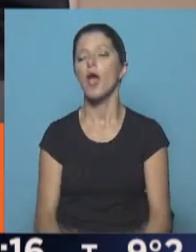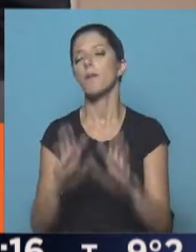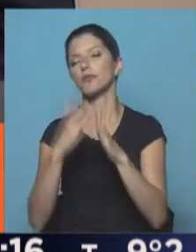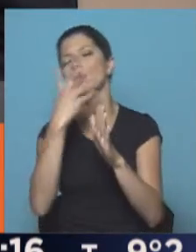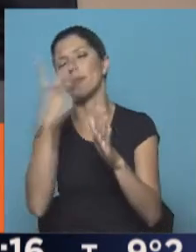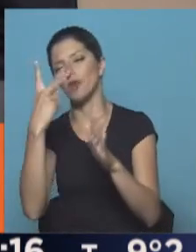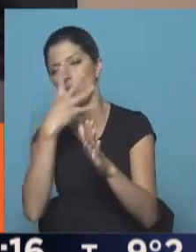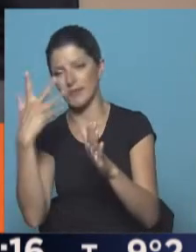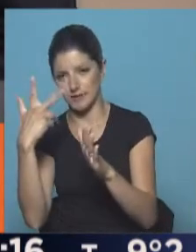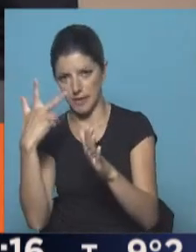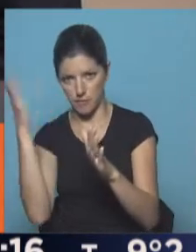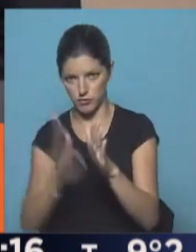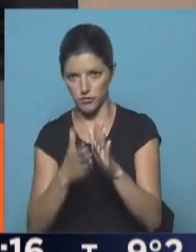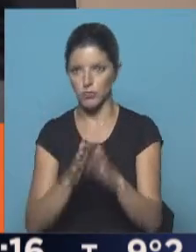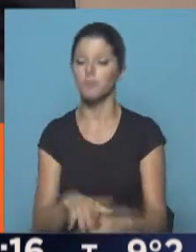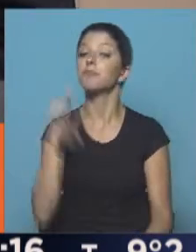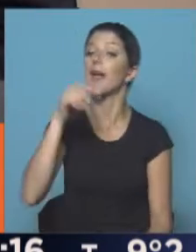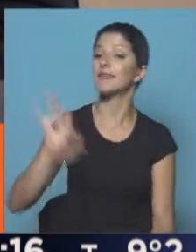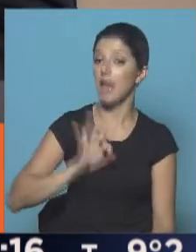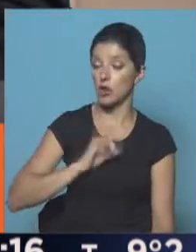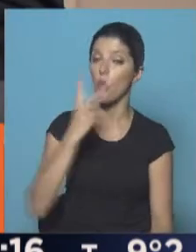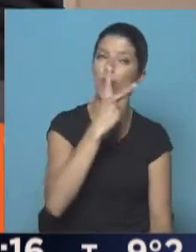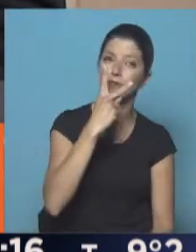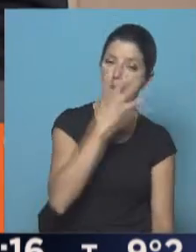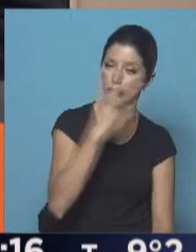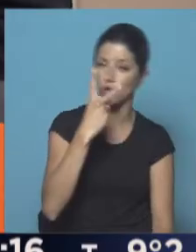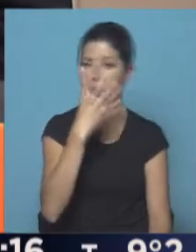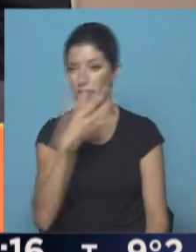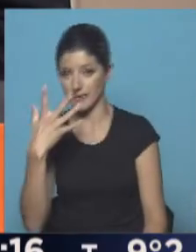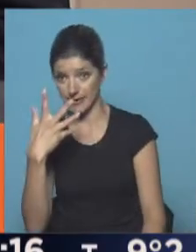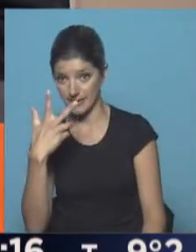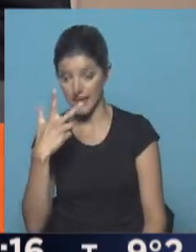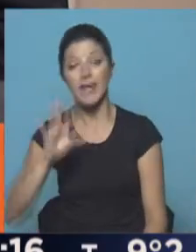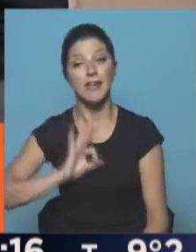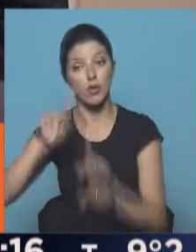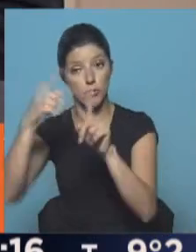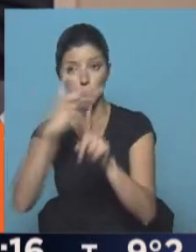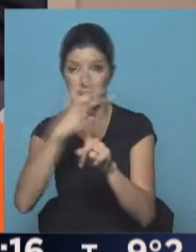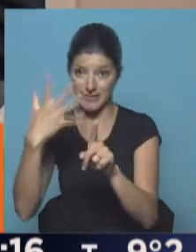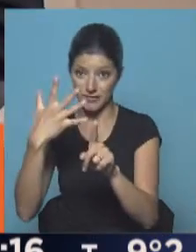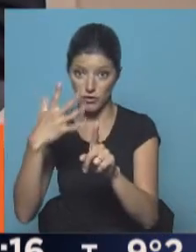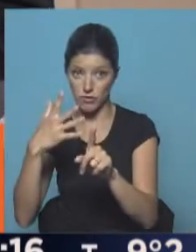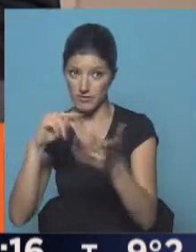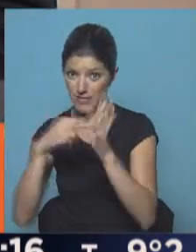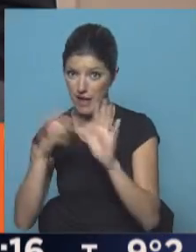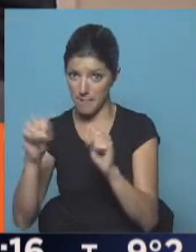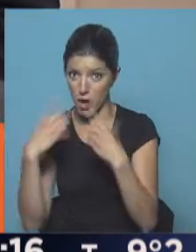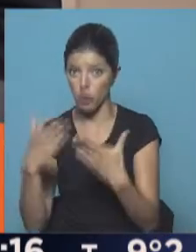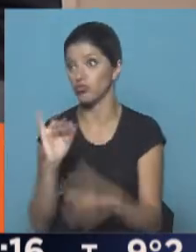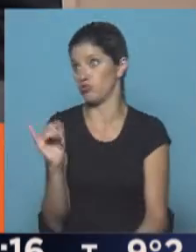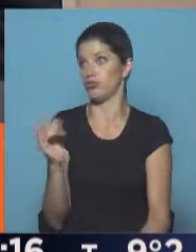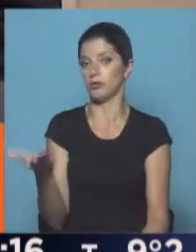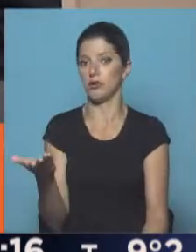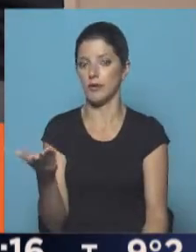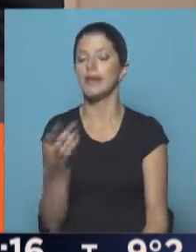42, 43%. Cerramos con datos 42, 43. Sí. Si el próximo año estamos cerrando en 25, ¿quiere decir que estamos mejor? Sí, sí, no? Claro. Bueno,